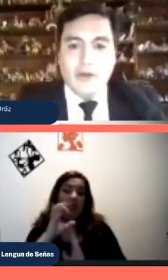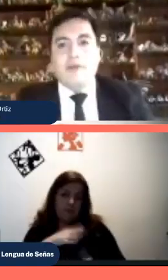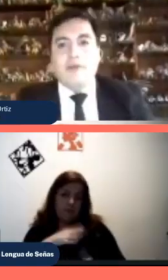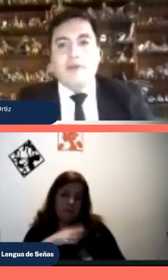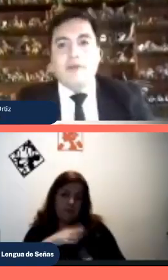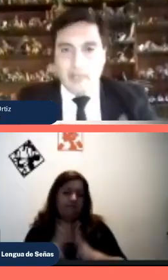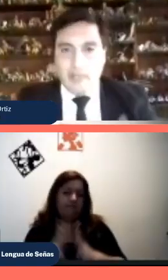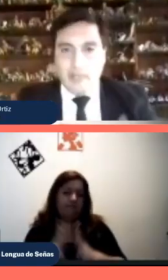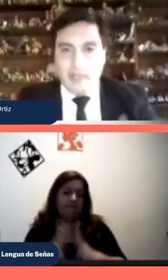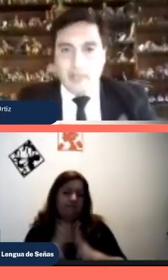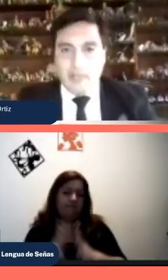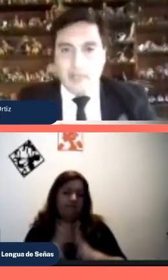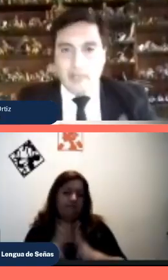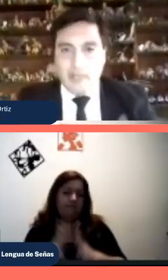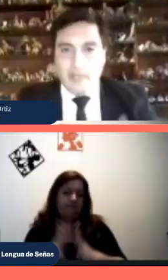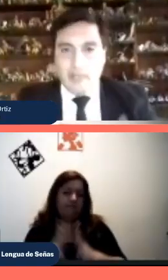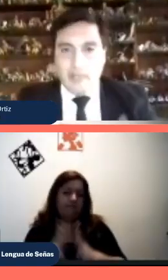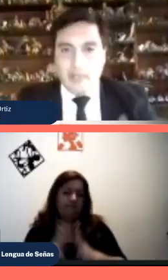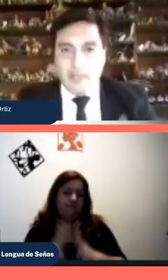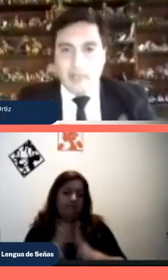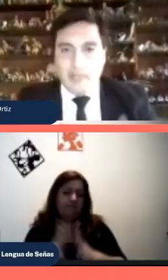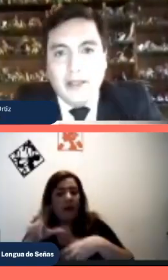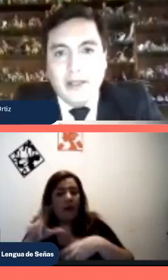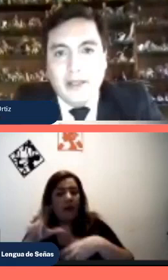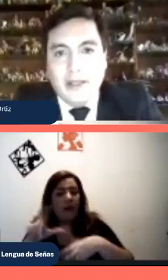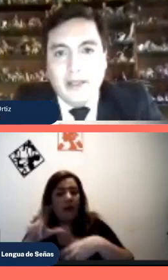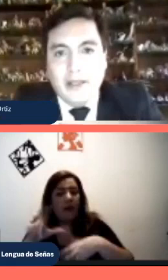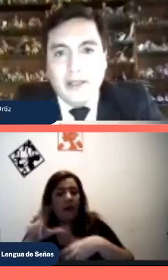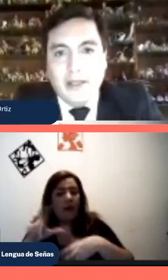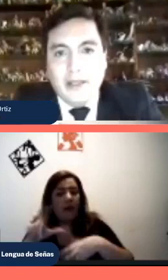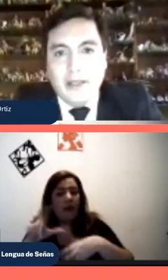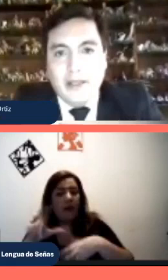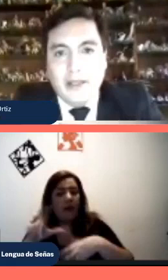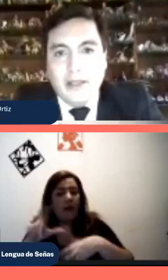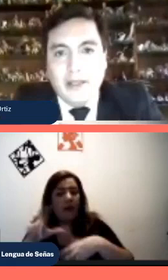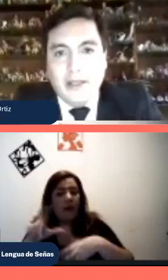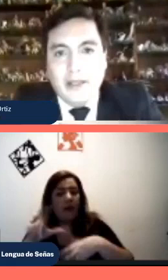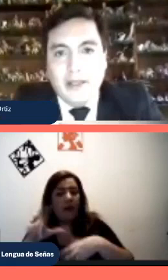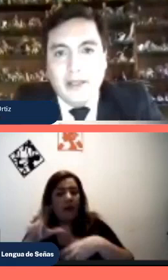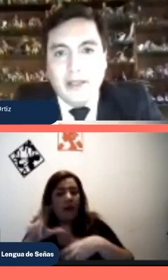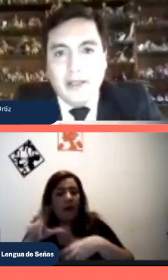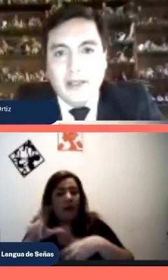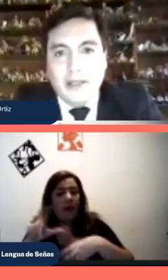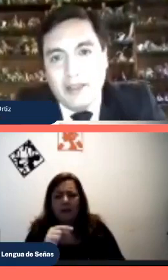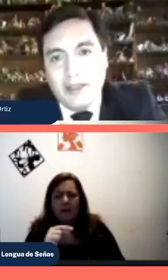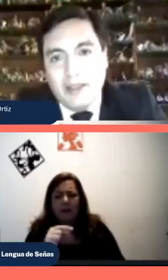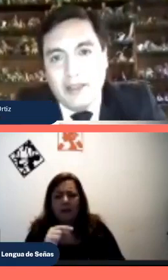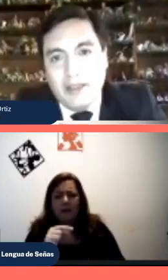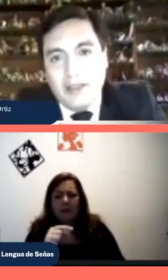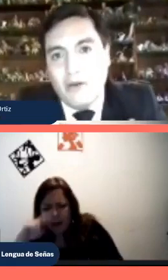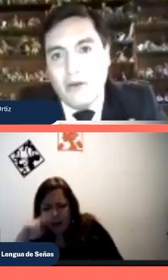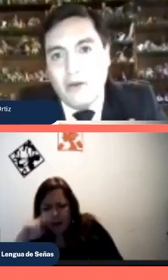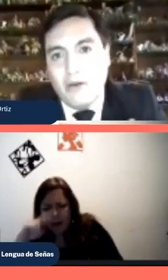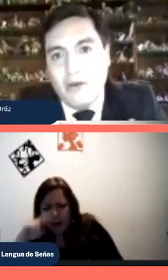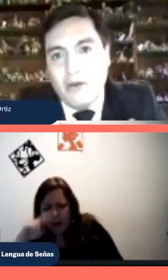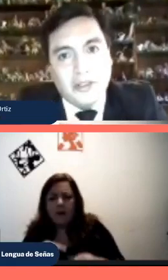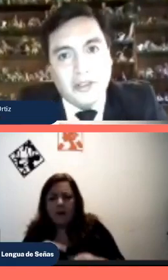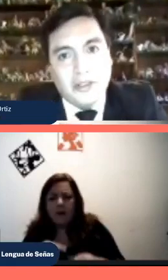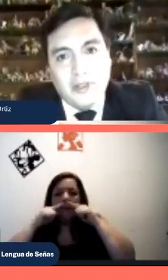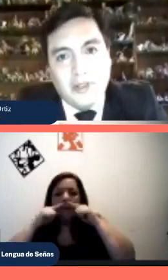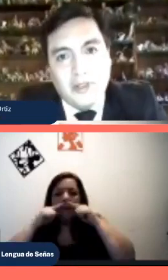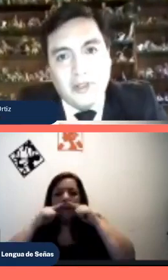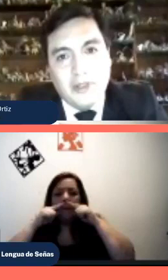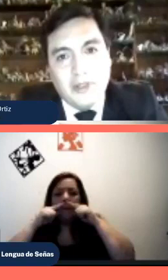Otro animal que también se ha encontrado en Caldera es este extraño animal que ustedes como lo ven allí, se llama